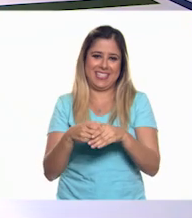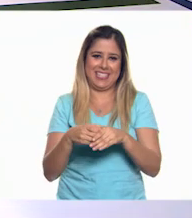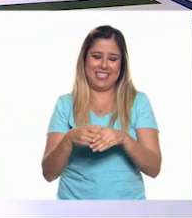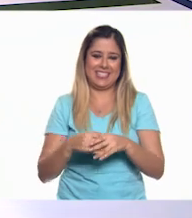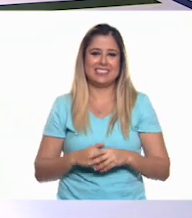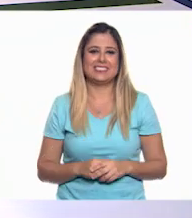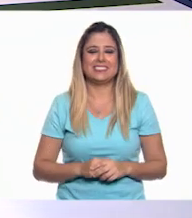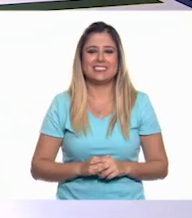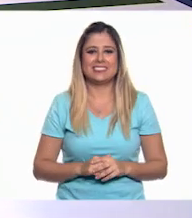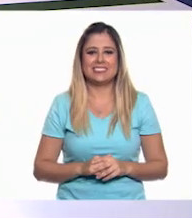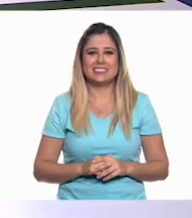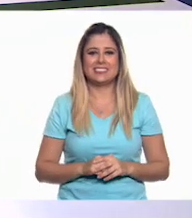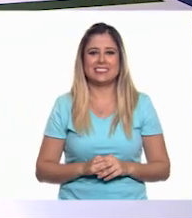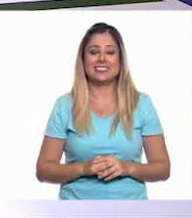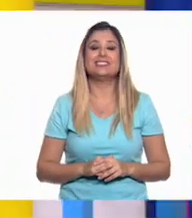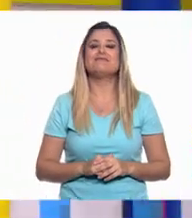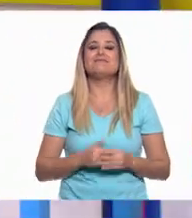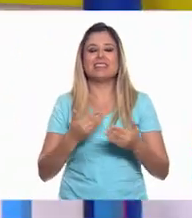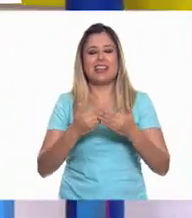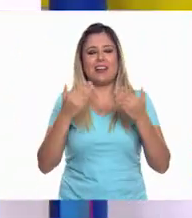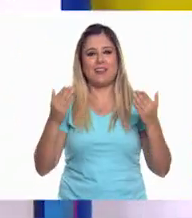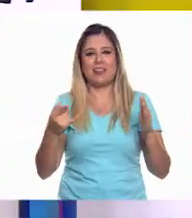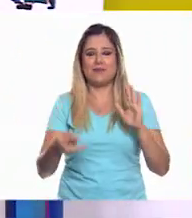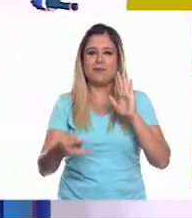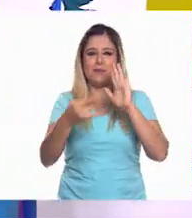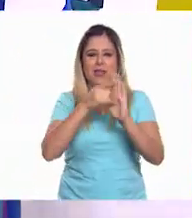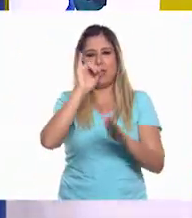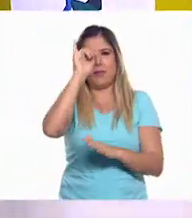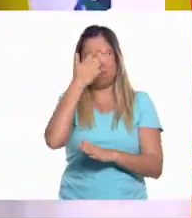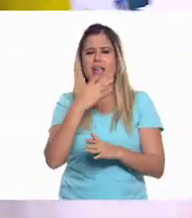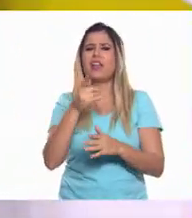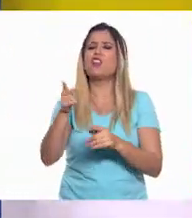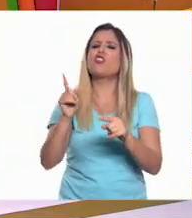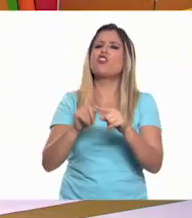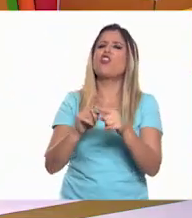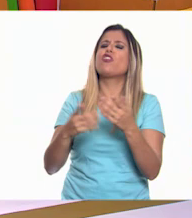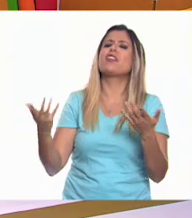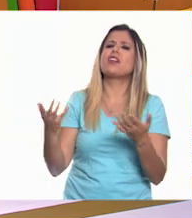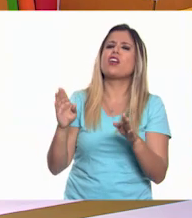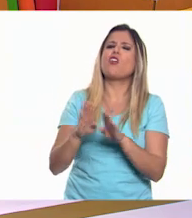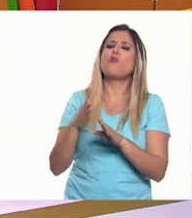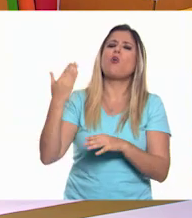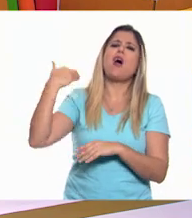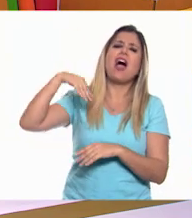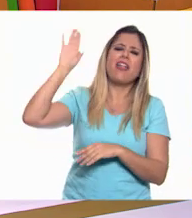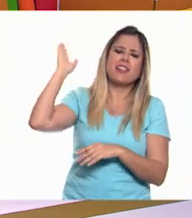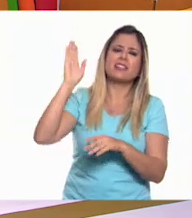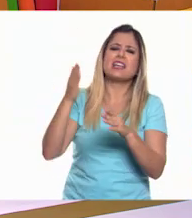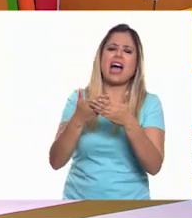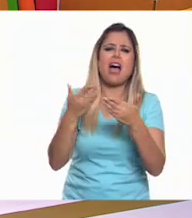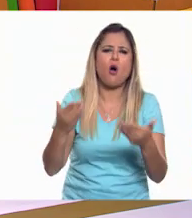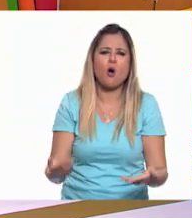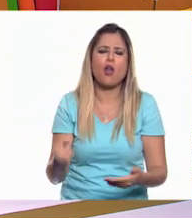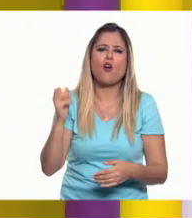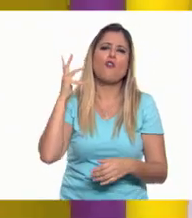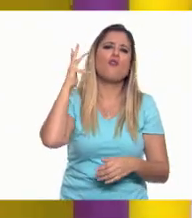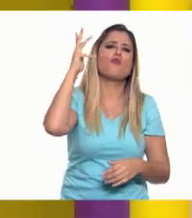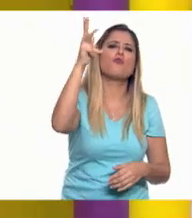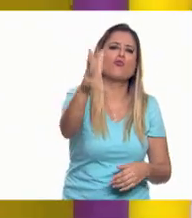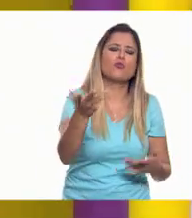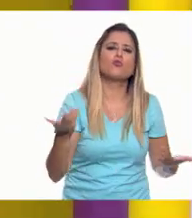familia, ¿verdad? Vamos a pegar esta imagen donde crees que corresponde. ¿Cómo era mi familia antes? ¿Cómo es ahora? ¿O cómo